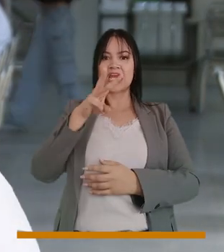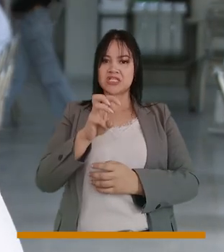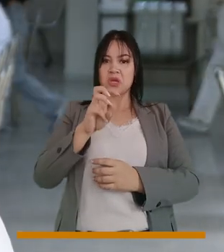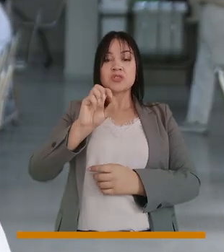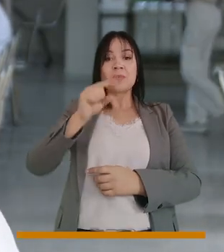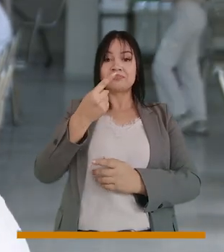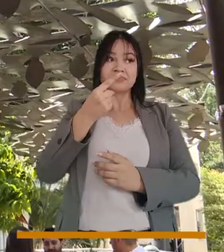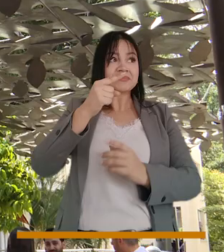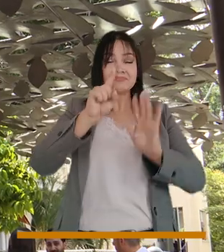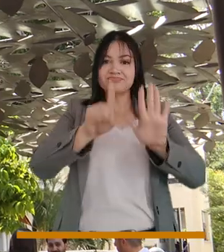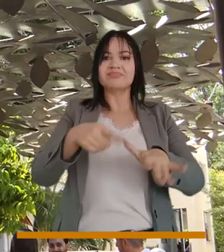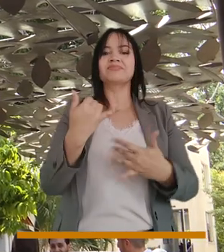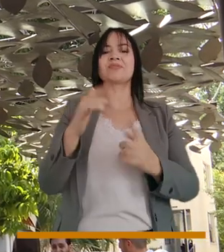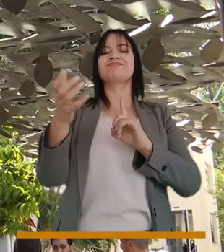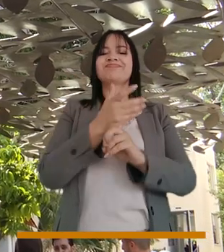lo pudimos lograr.